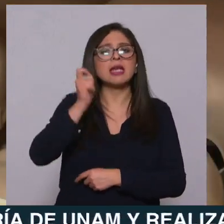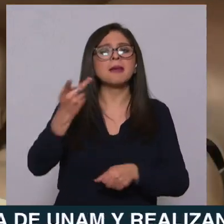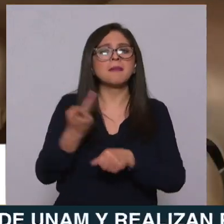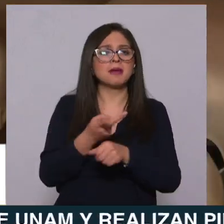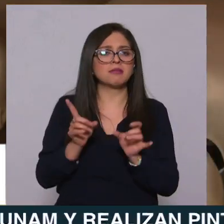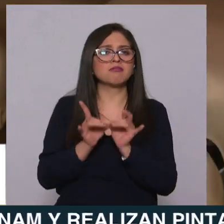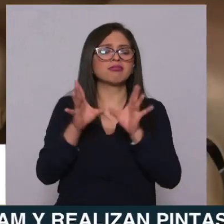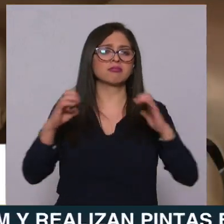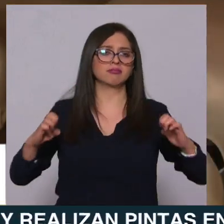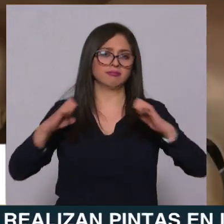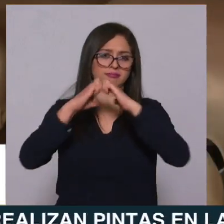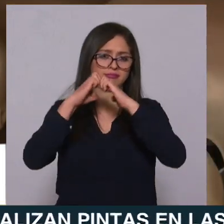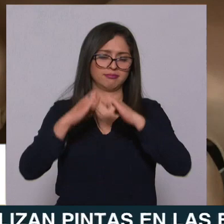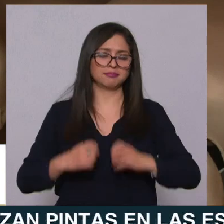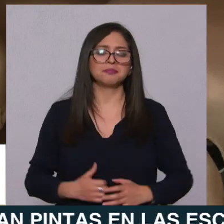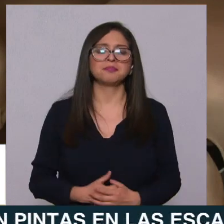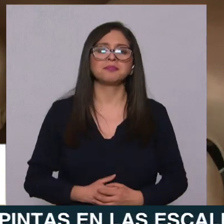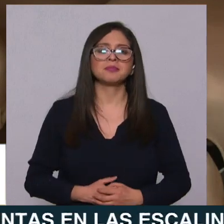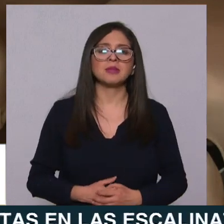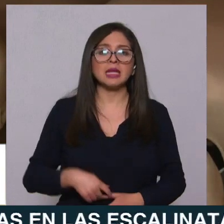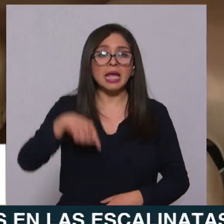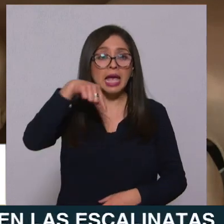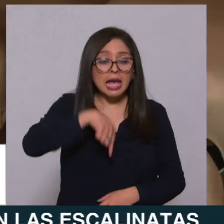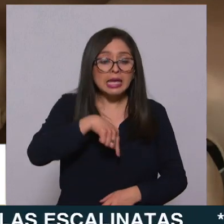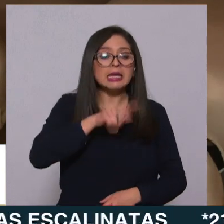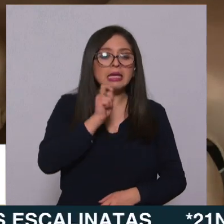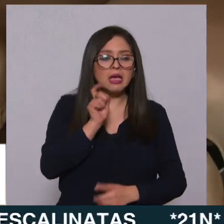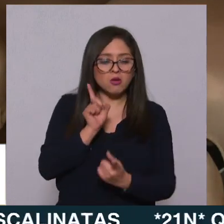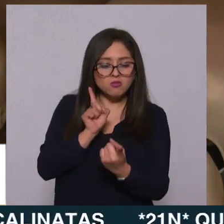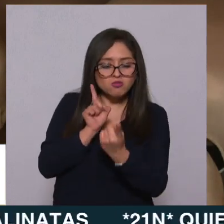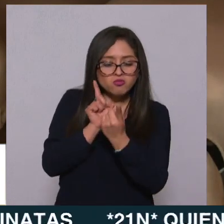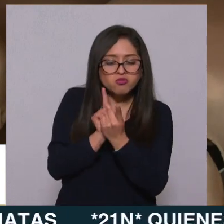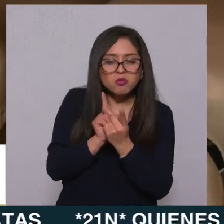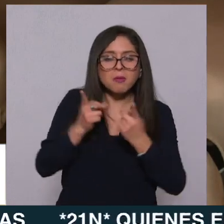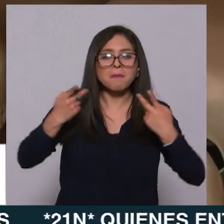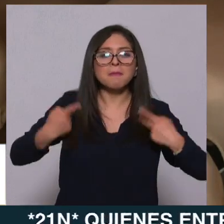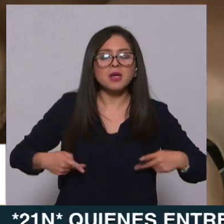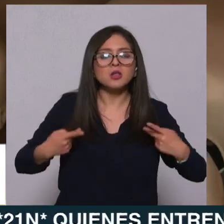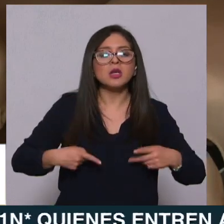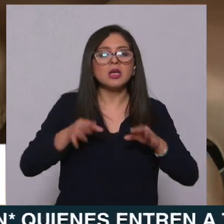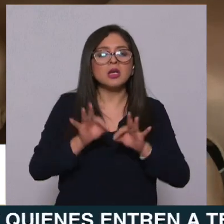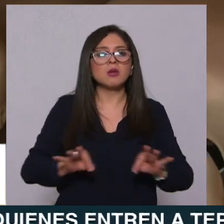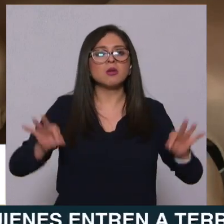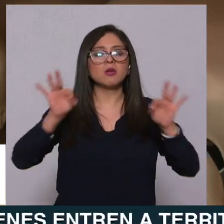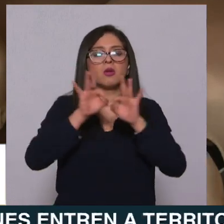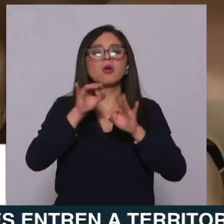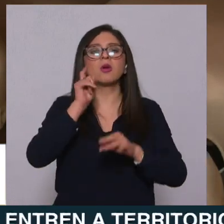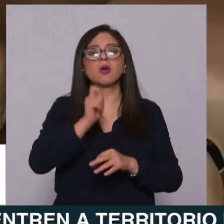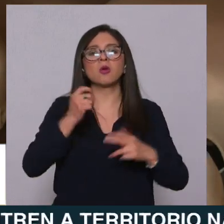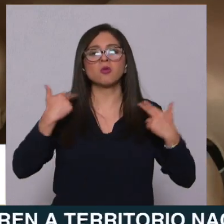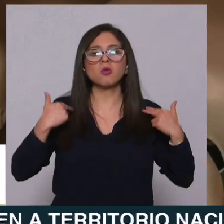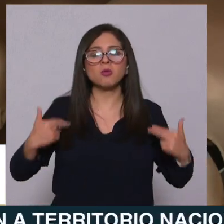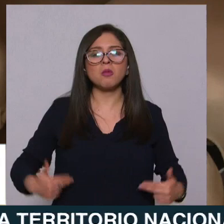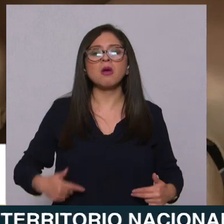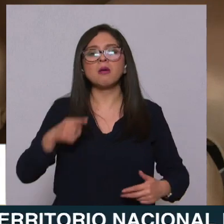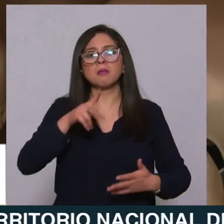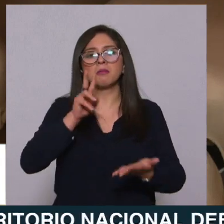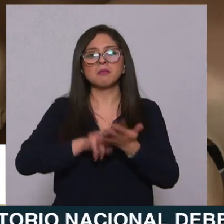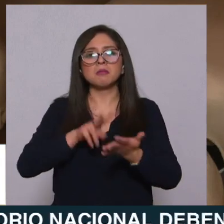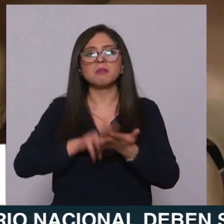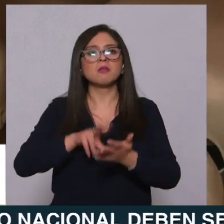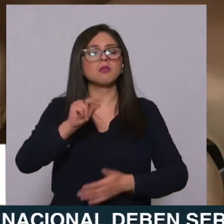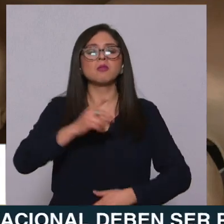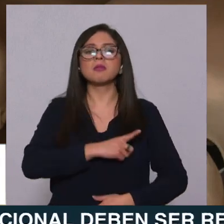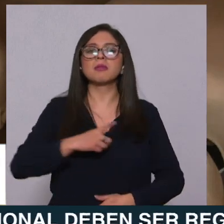nos enseñan a acercarnos a ser humanos, o sea, por los valores de Cruz Roja, a ser humanos y acercarnos, no tener